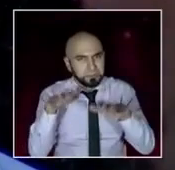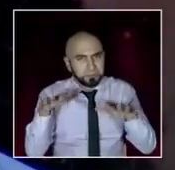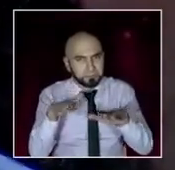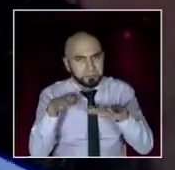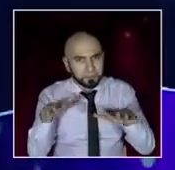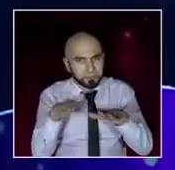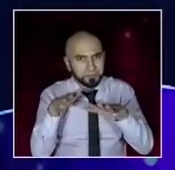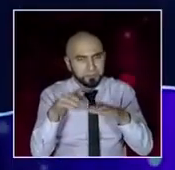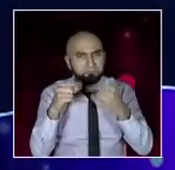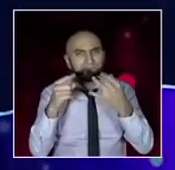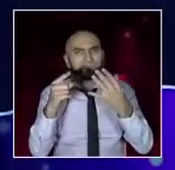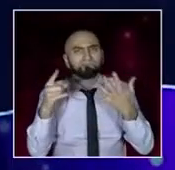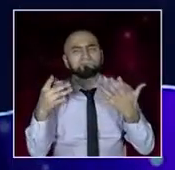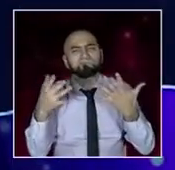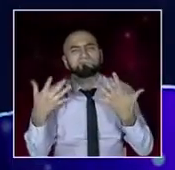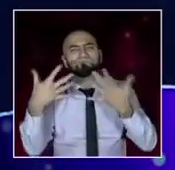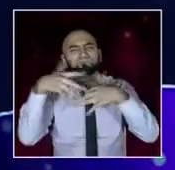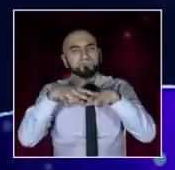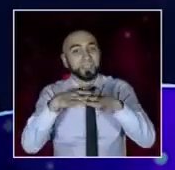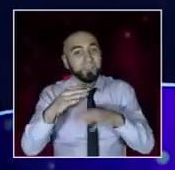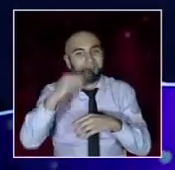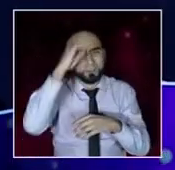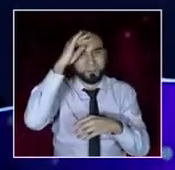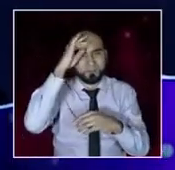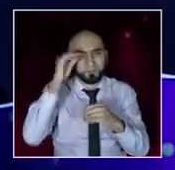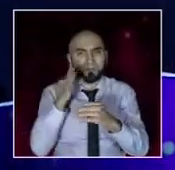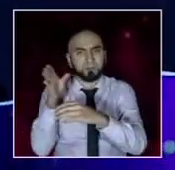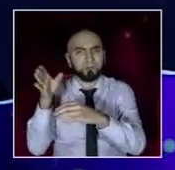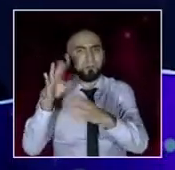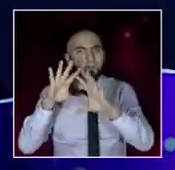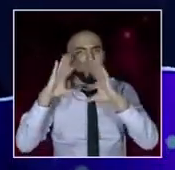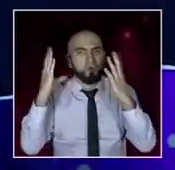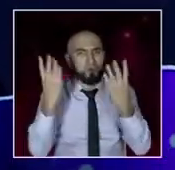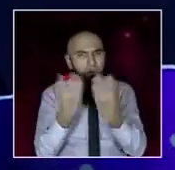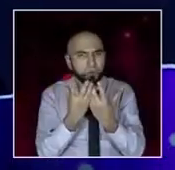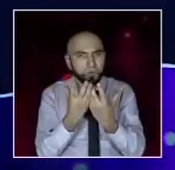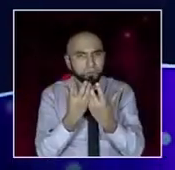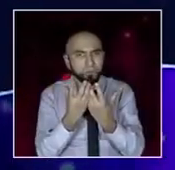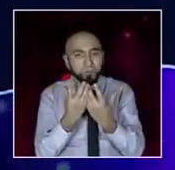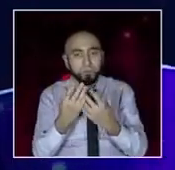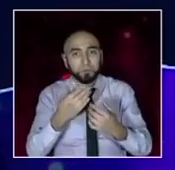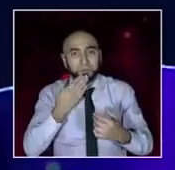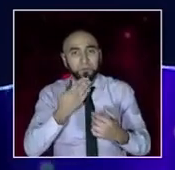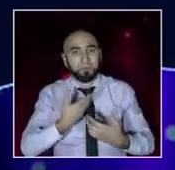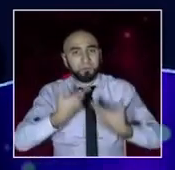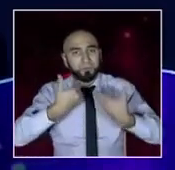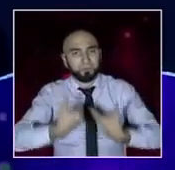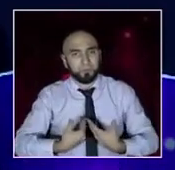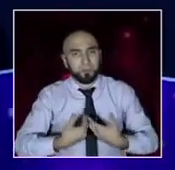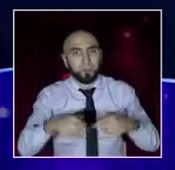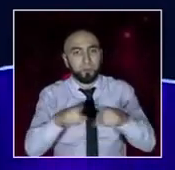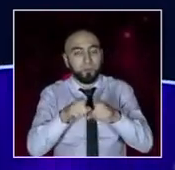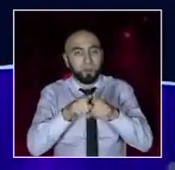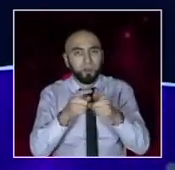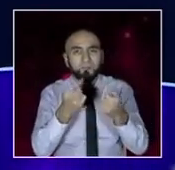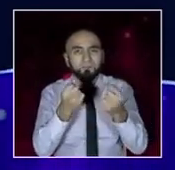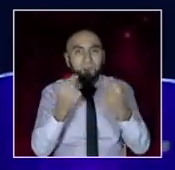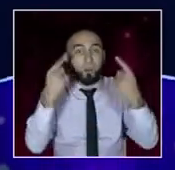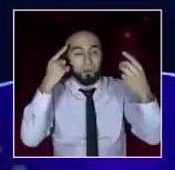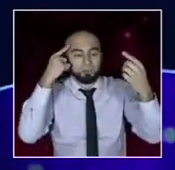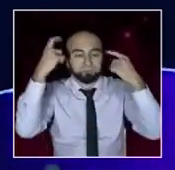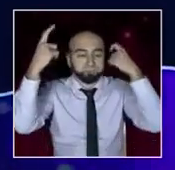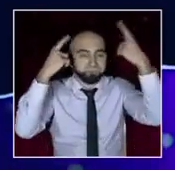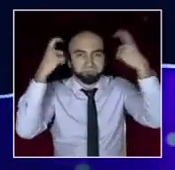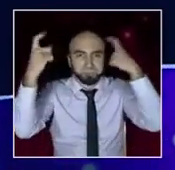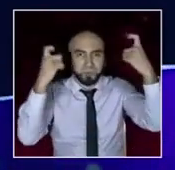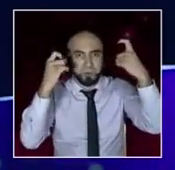en combinación, nuestras experiencias en el mundo alrededor de nosotros y de nosotros mismos son alucinaciones controladas que son